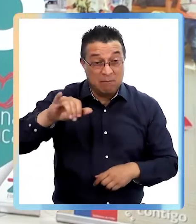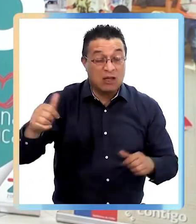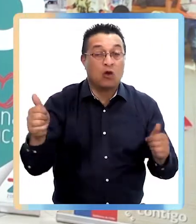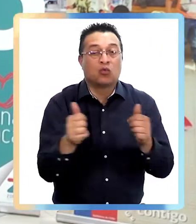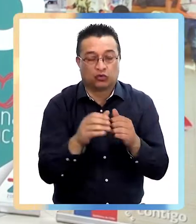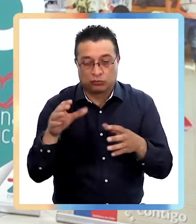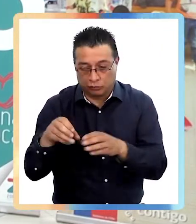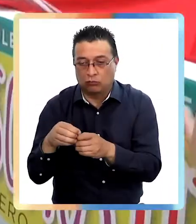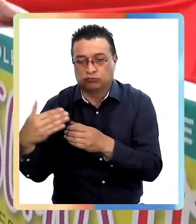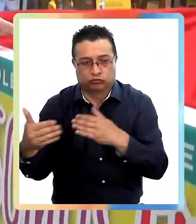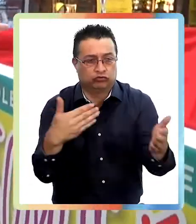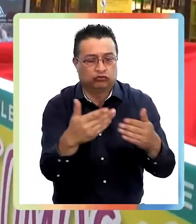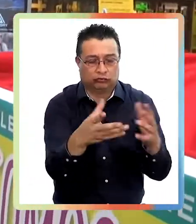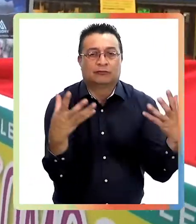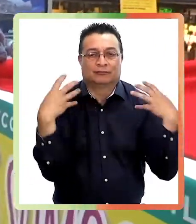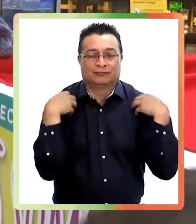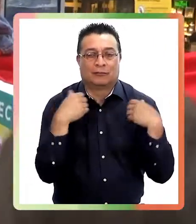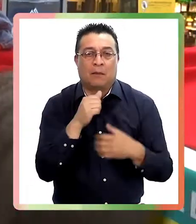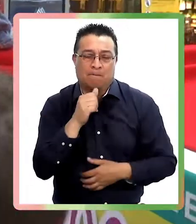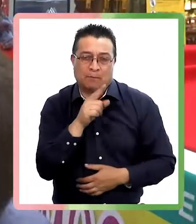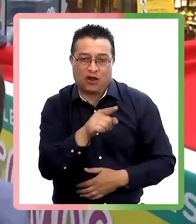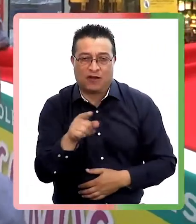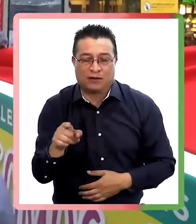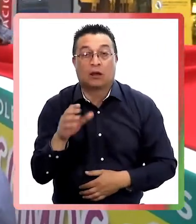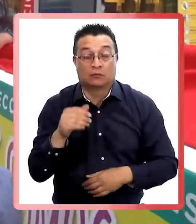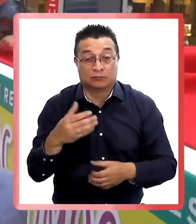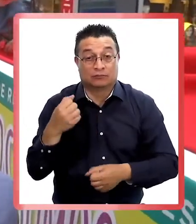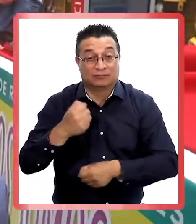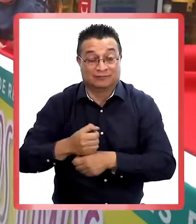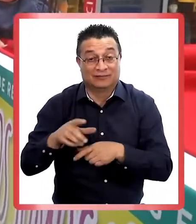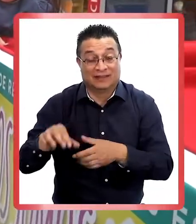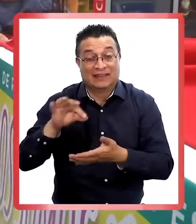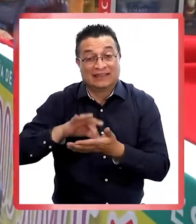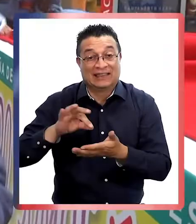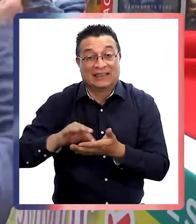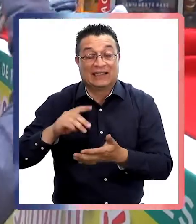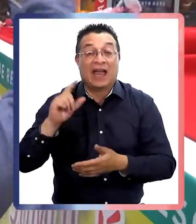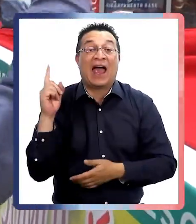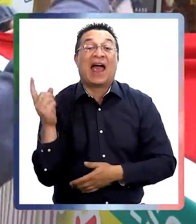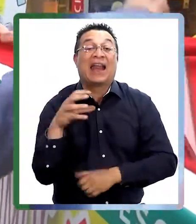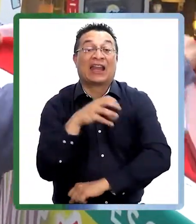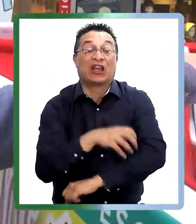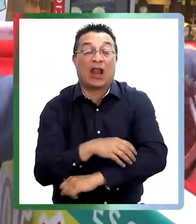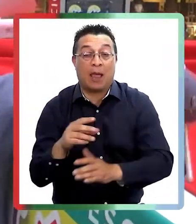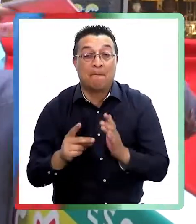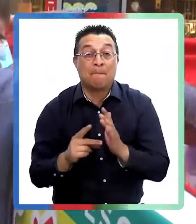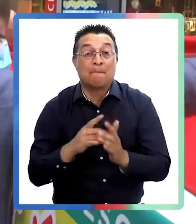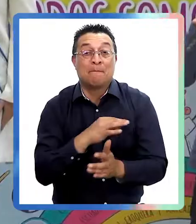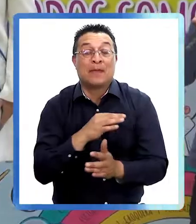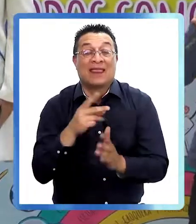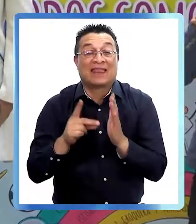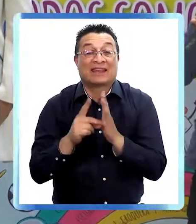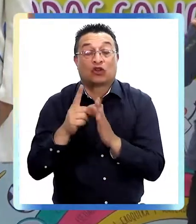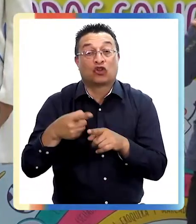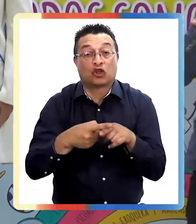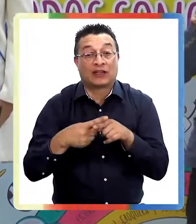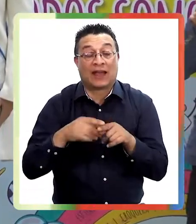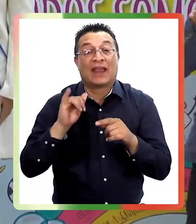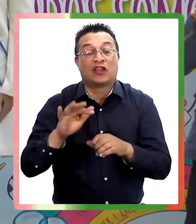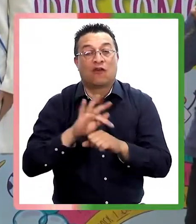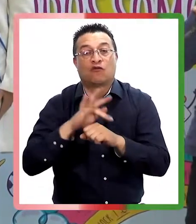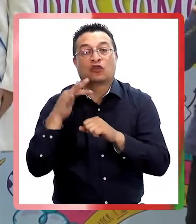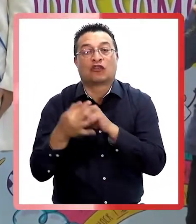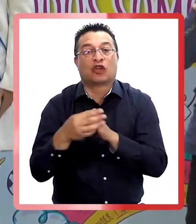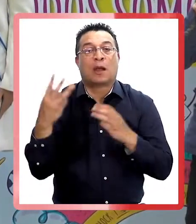niños que más lo necesitan. La campaña es organizada por la Zona Austral, la Secretaría Regional Ministerial de Desarrollo Social y la Fundación Hernando de